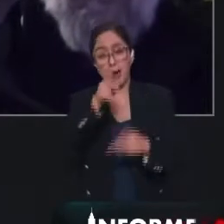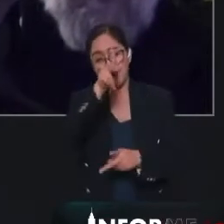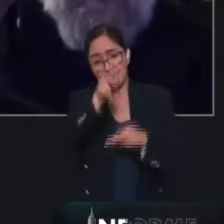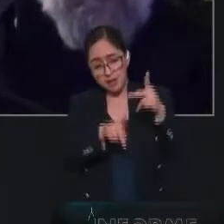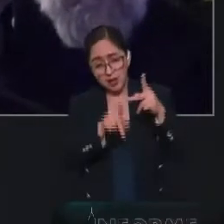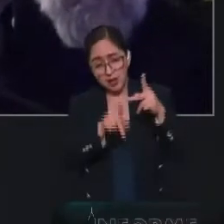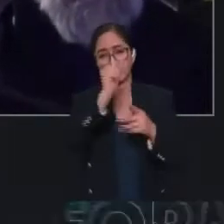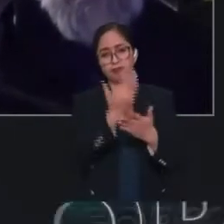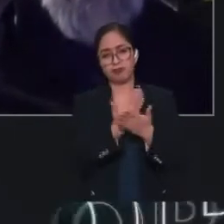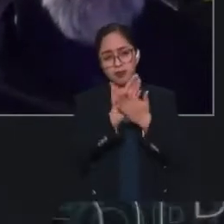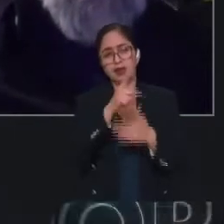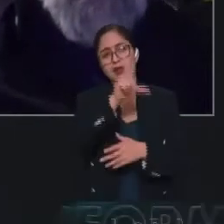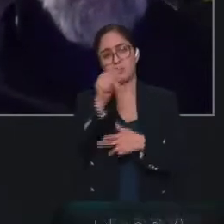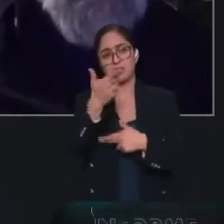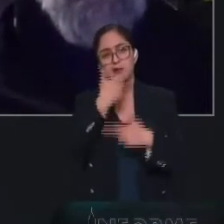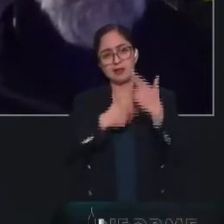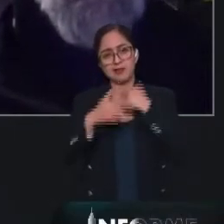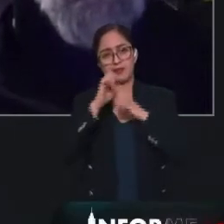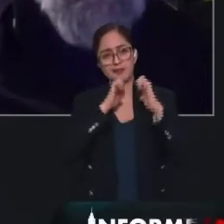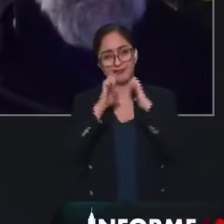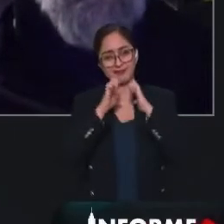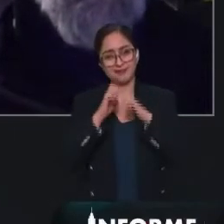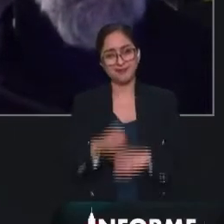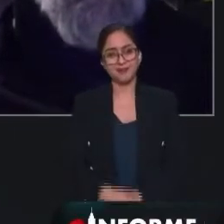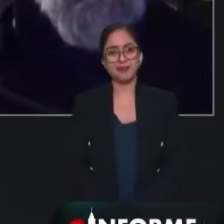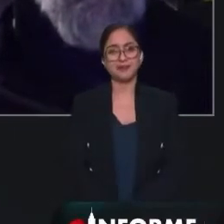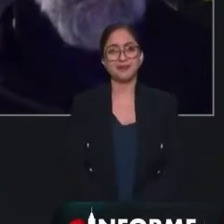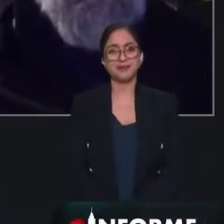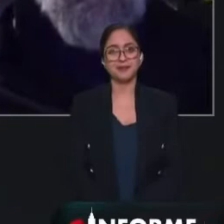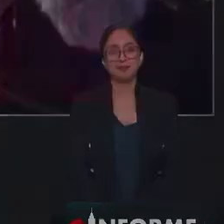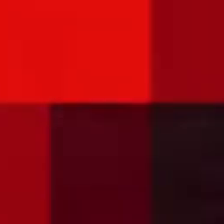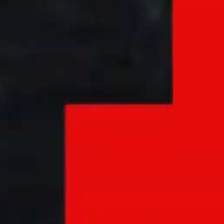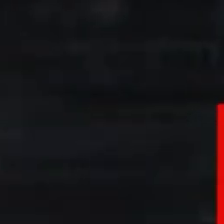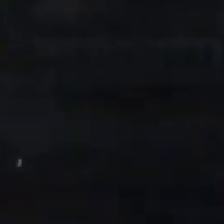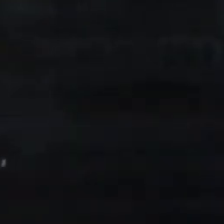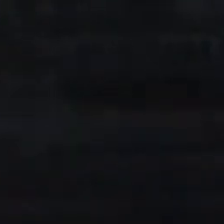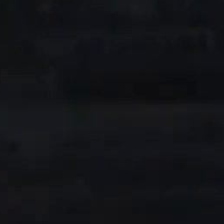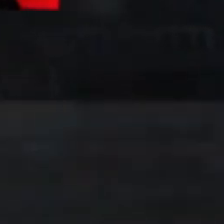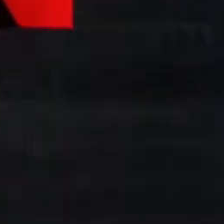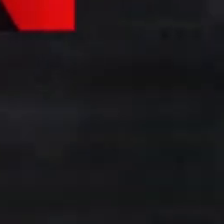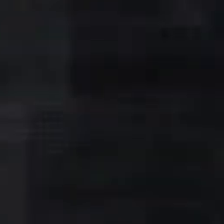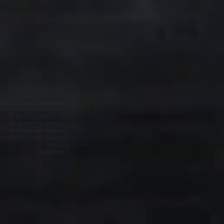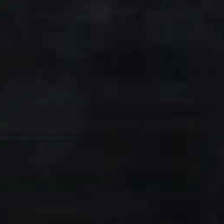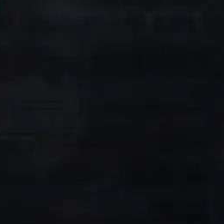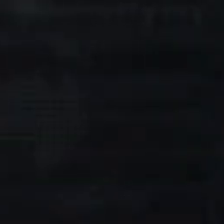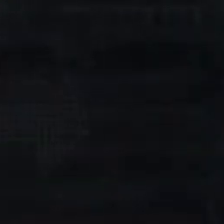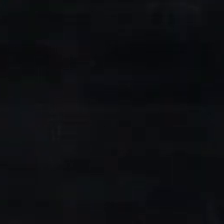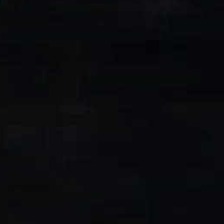regresamos con ustedes y seguimos platicando de todo esto.